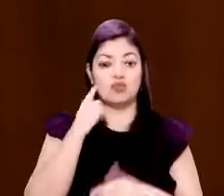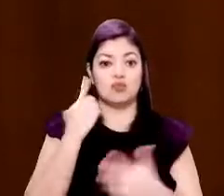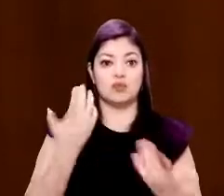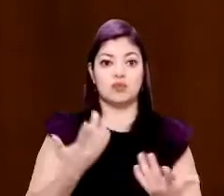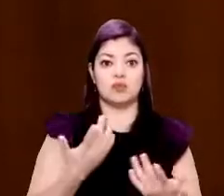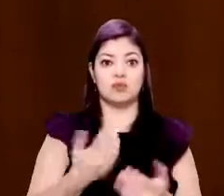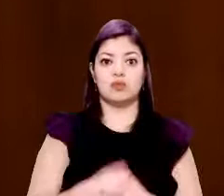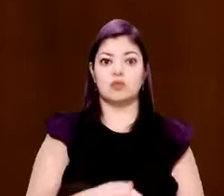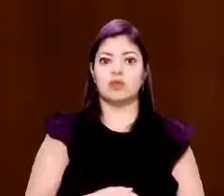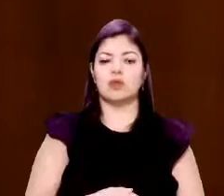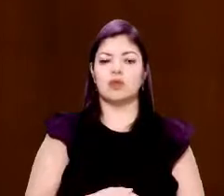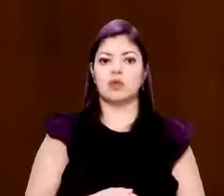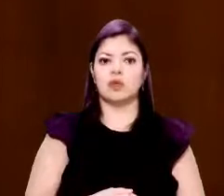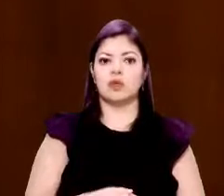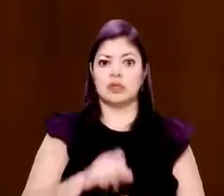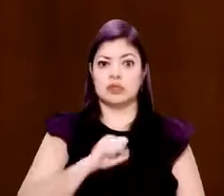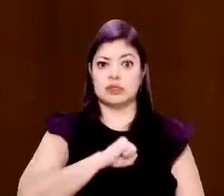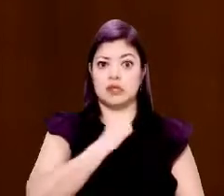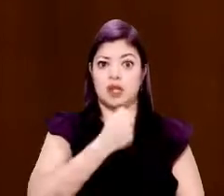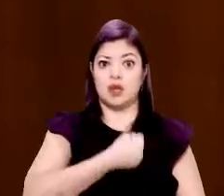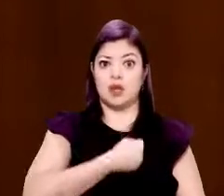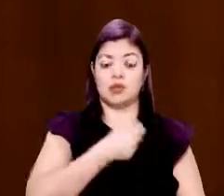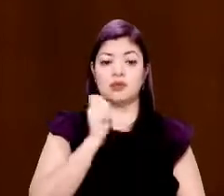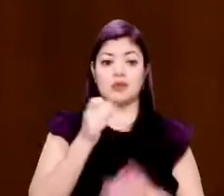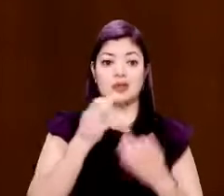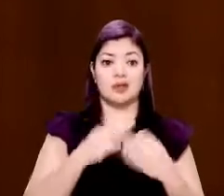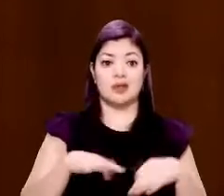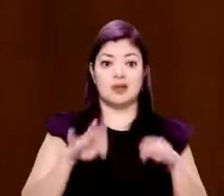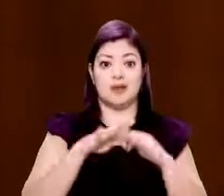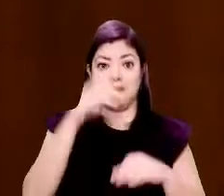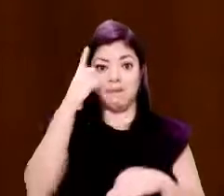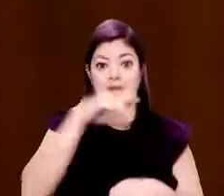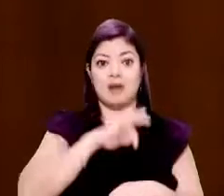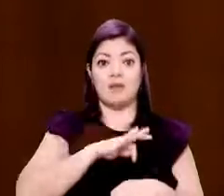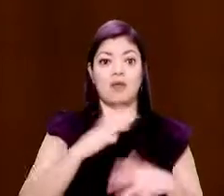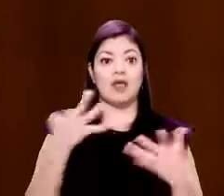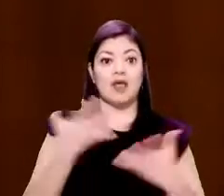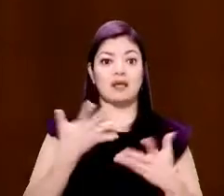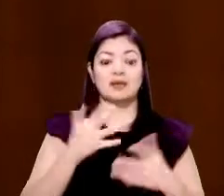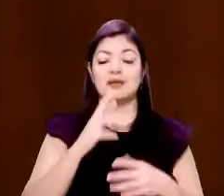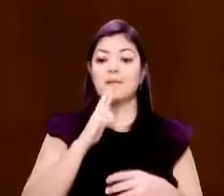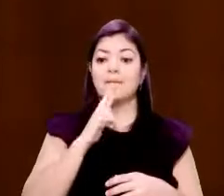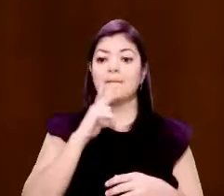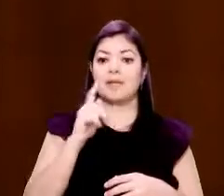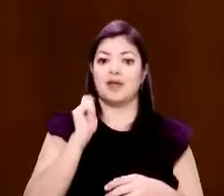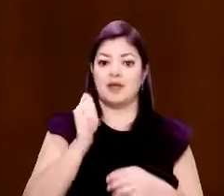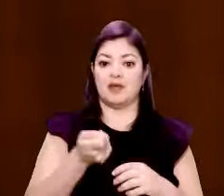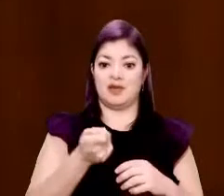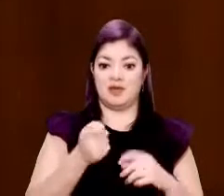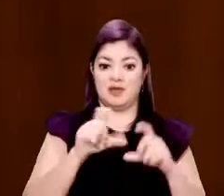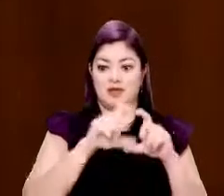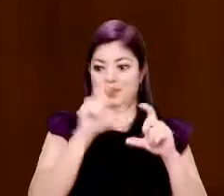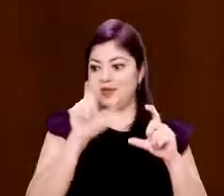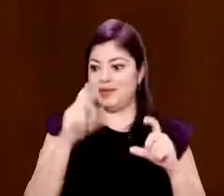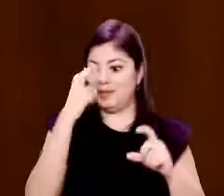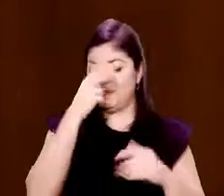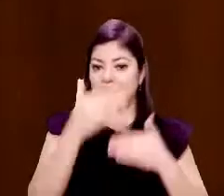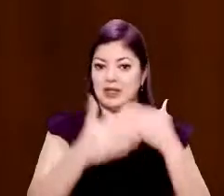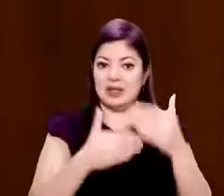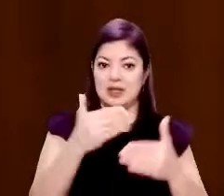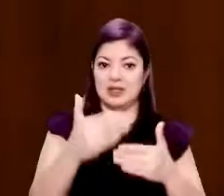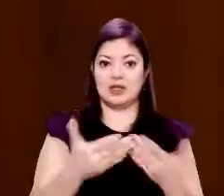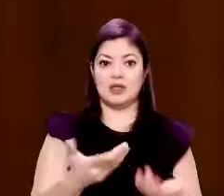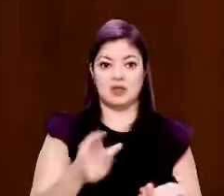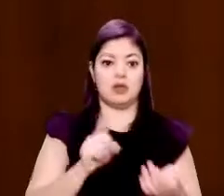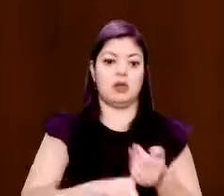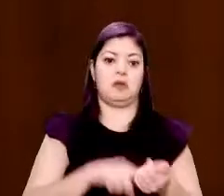la cuestión de la salud es vital para el perfecto desarrollo de una nación. Por consiguiente, de los